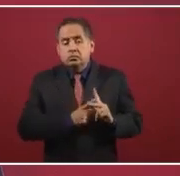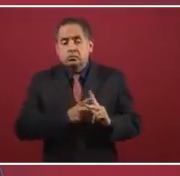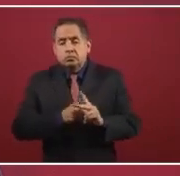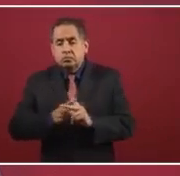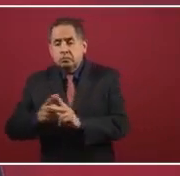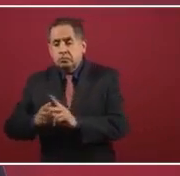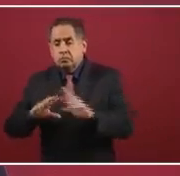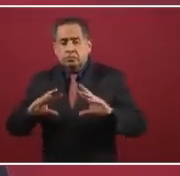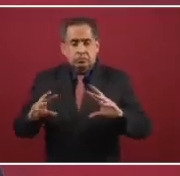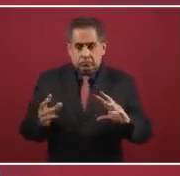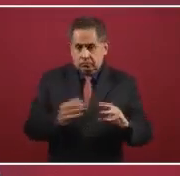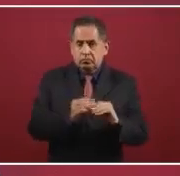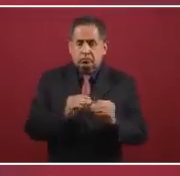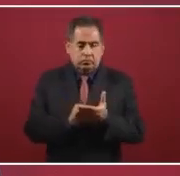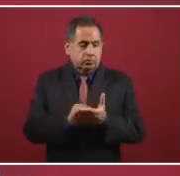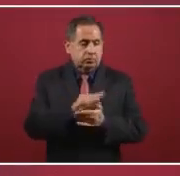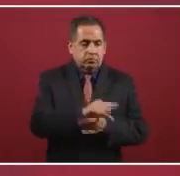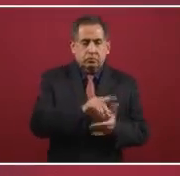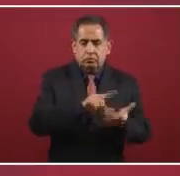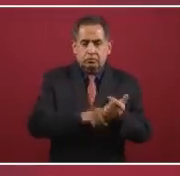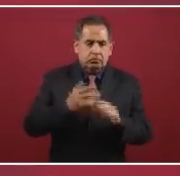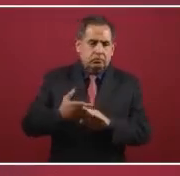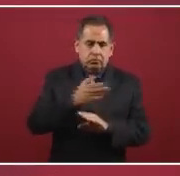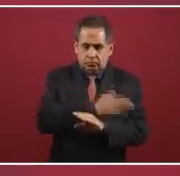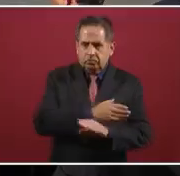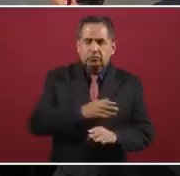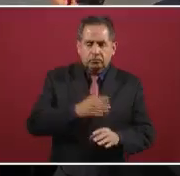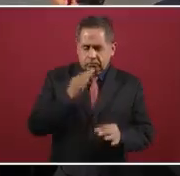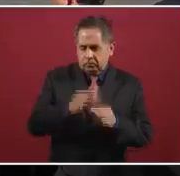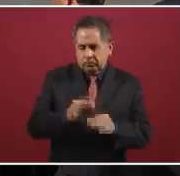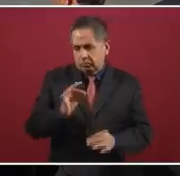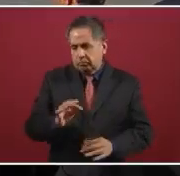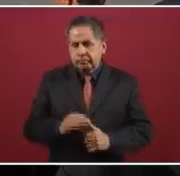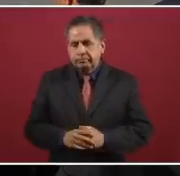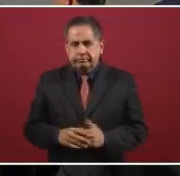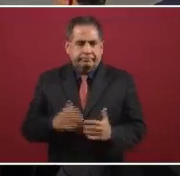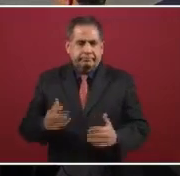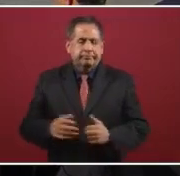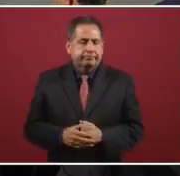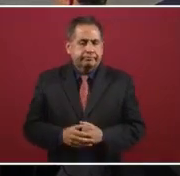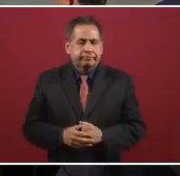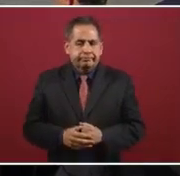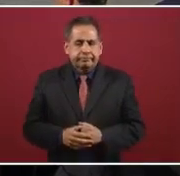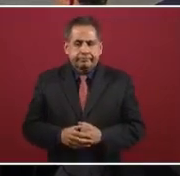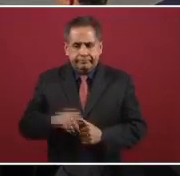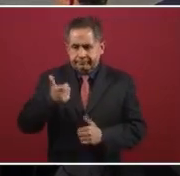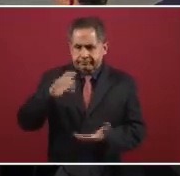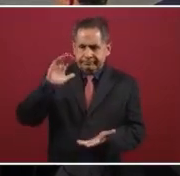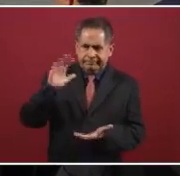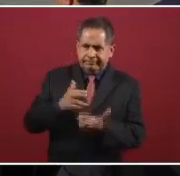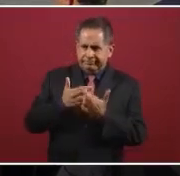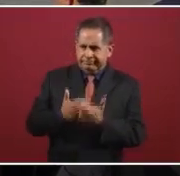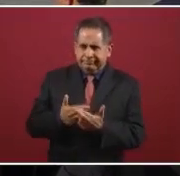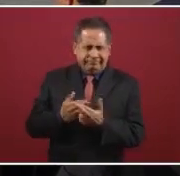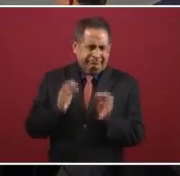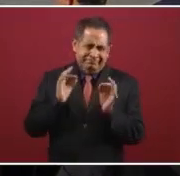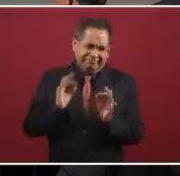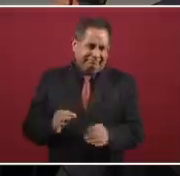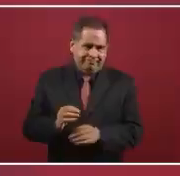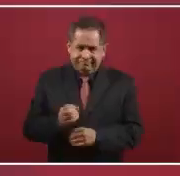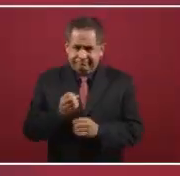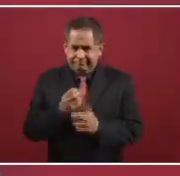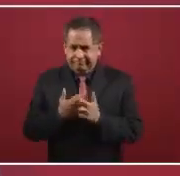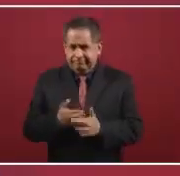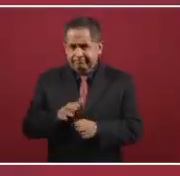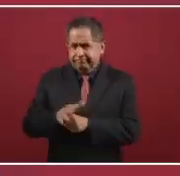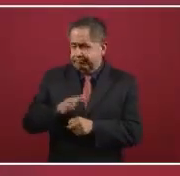considerando la inversión que se realizaba en estos ductos. Entonces, la reducción es sustancial, aproximadamente, ya